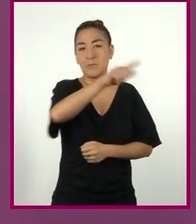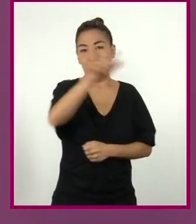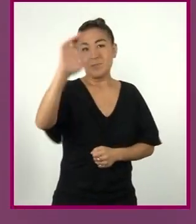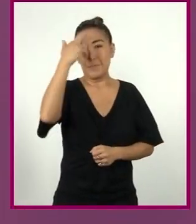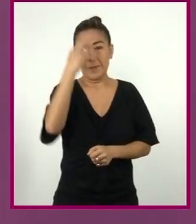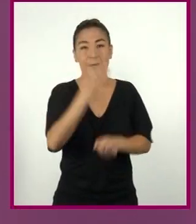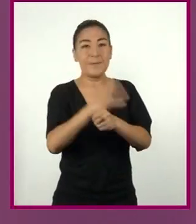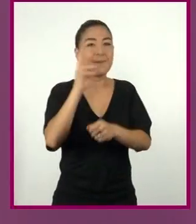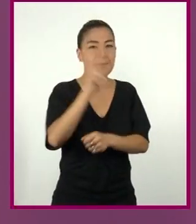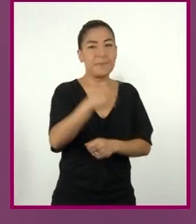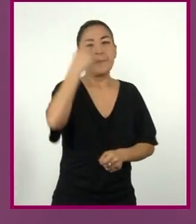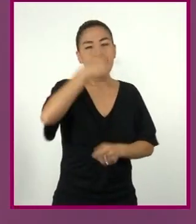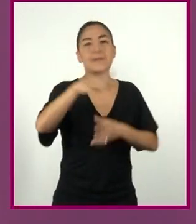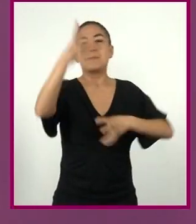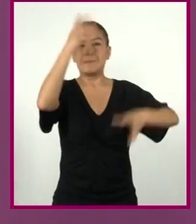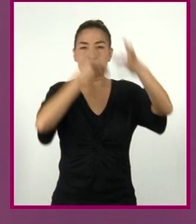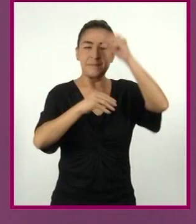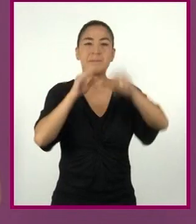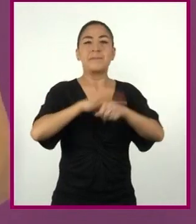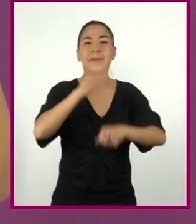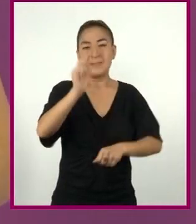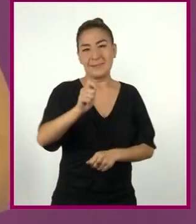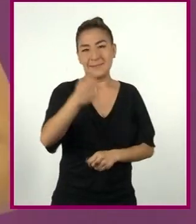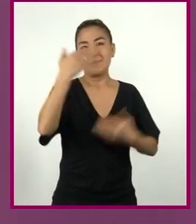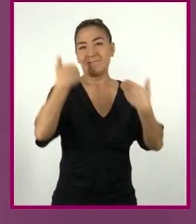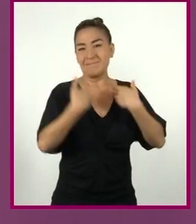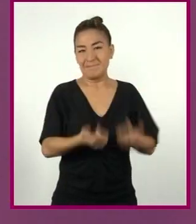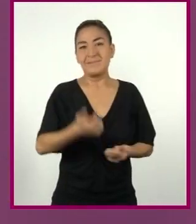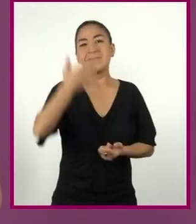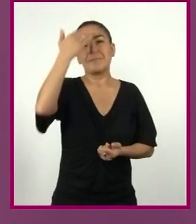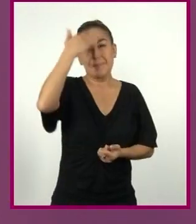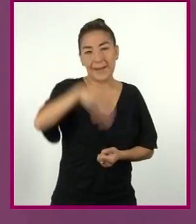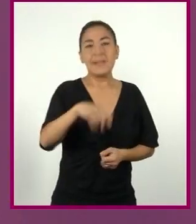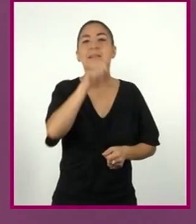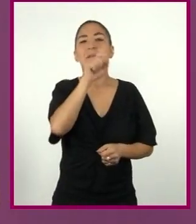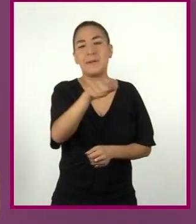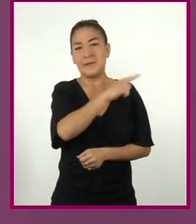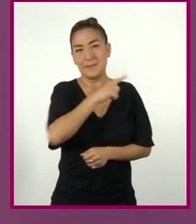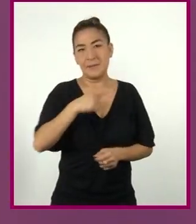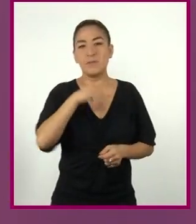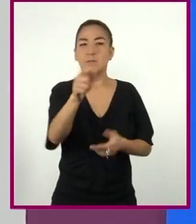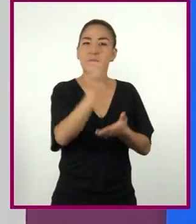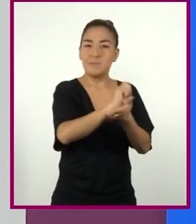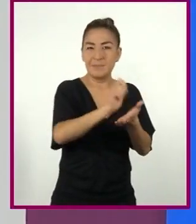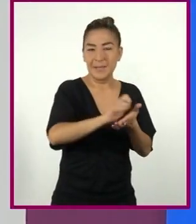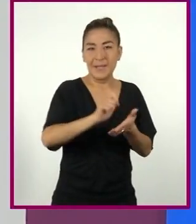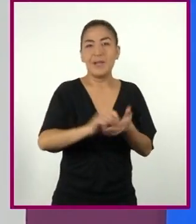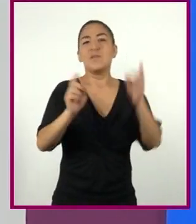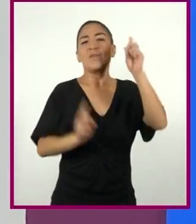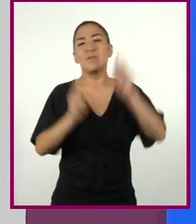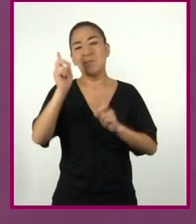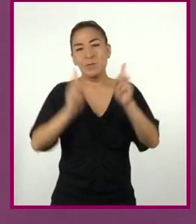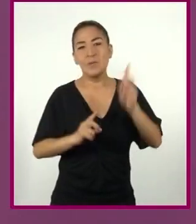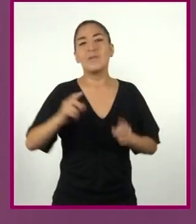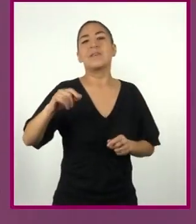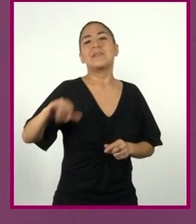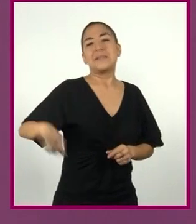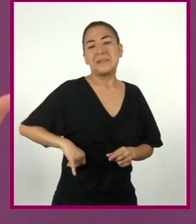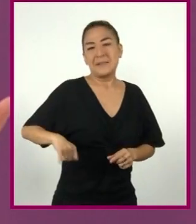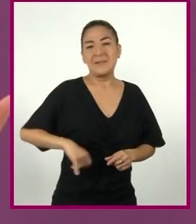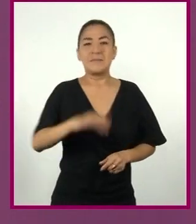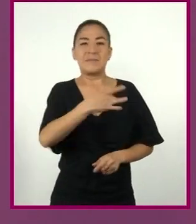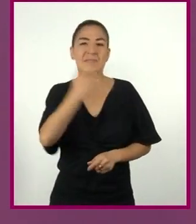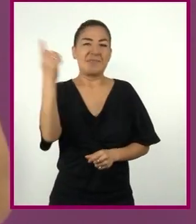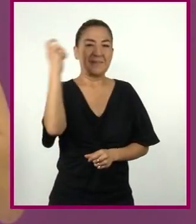que vean es para reforzar su conocimiento, así que les recomiendo llevar un registro de las dudas, inquietudes